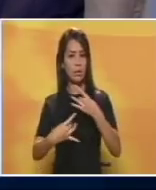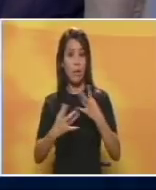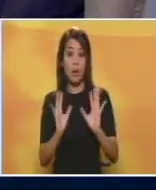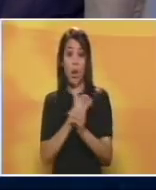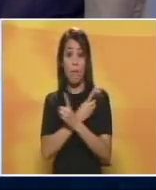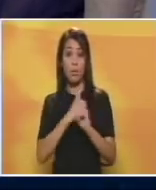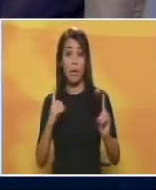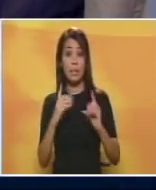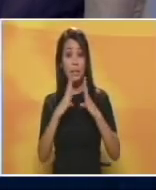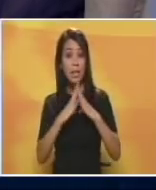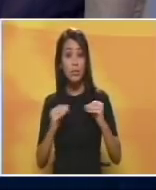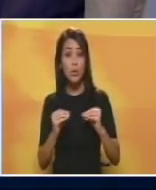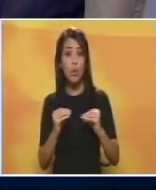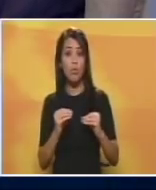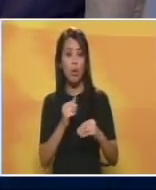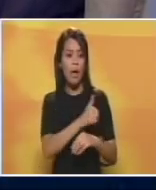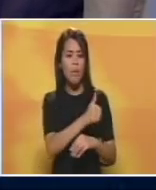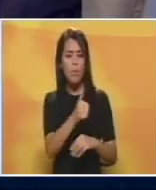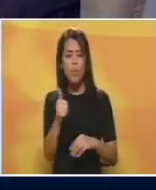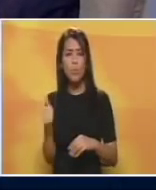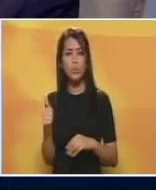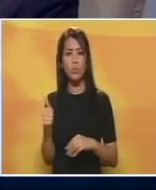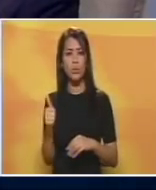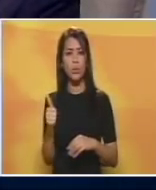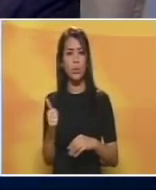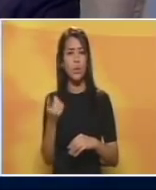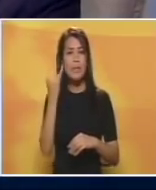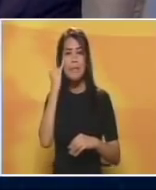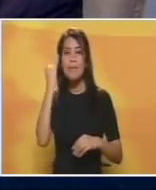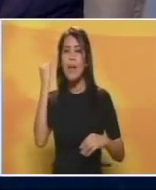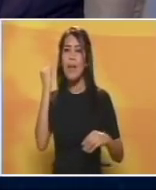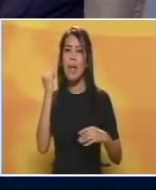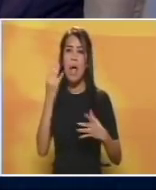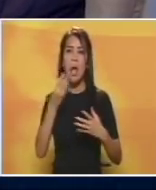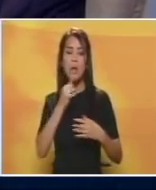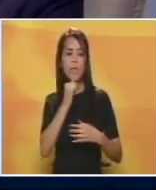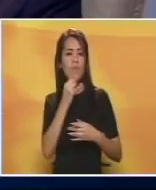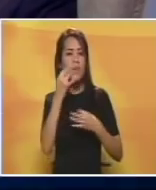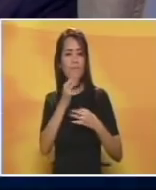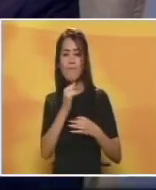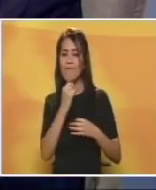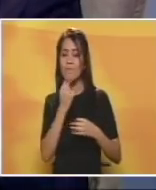lado de todos, porque cada uno tenemos que aportar nuestra visión,